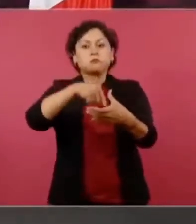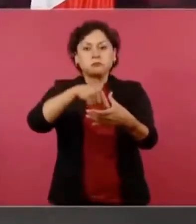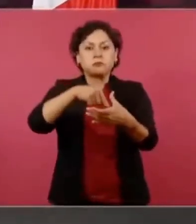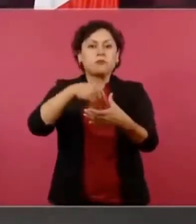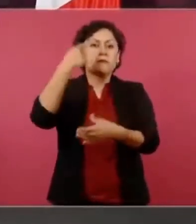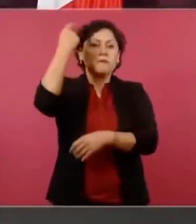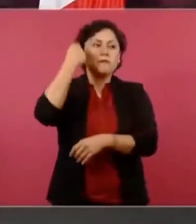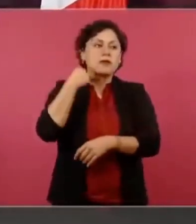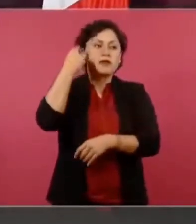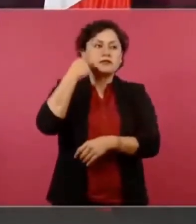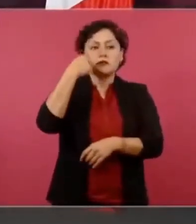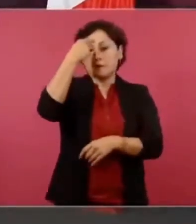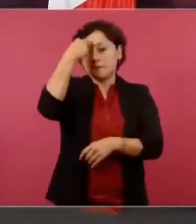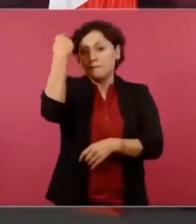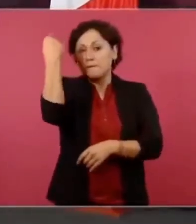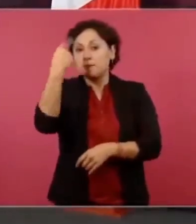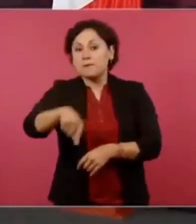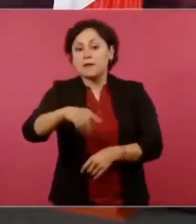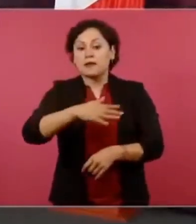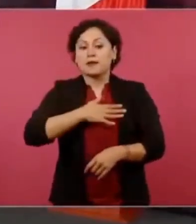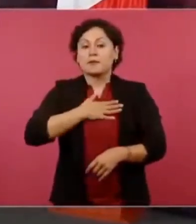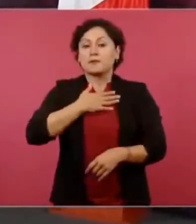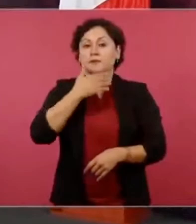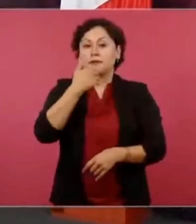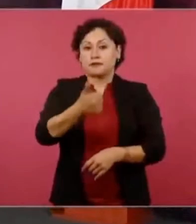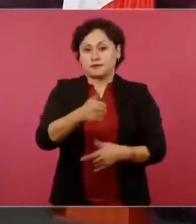consiste? Miren,